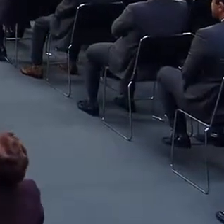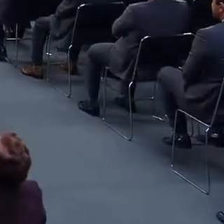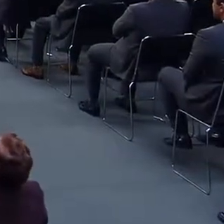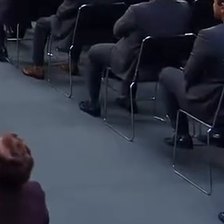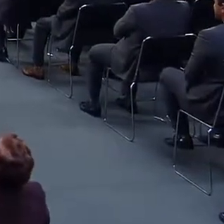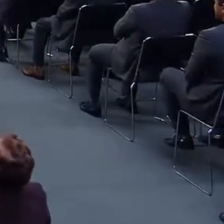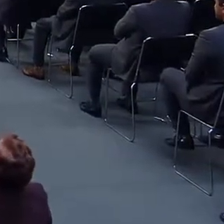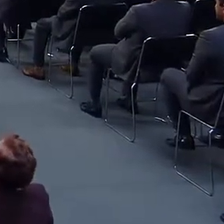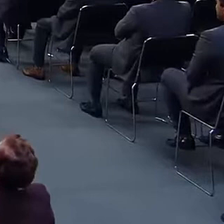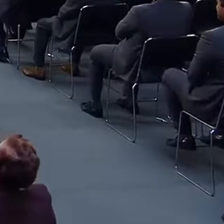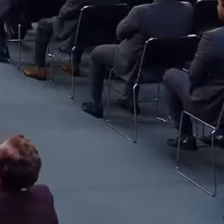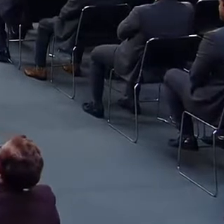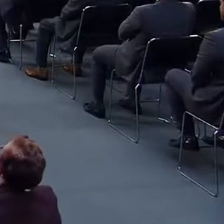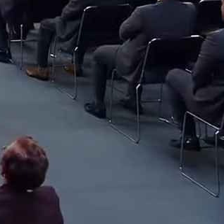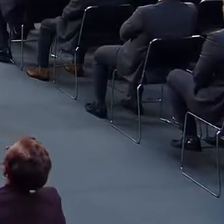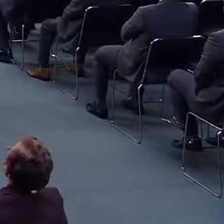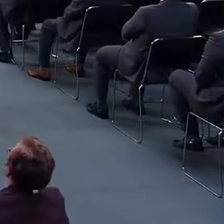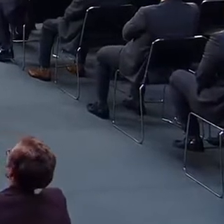Amigo Carlos,